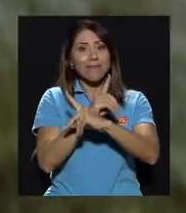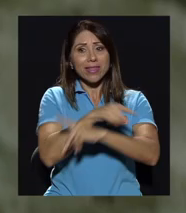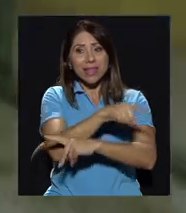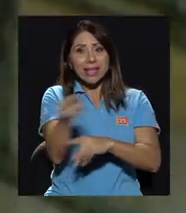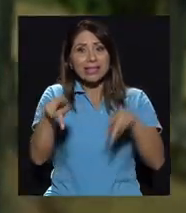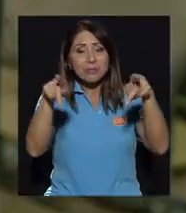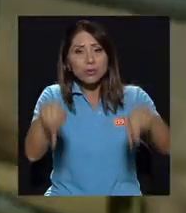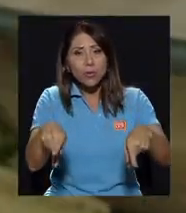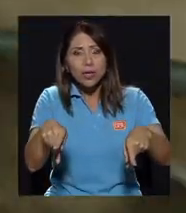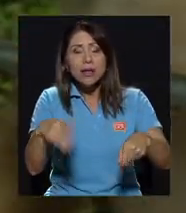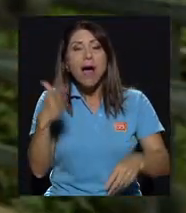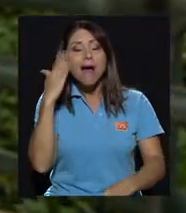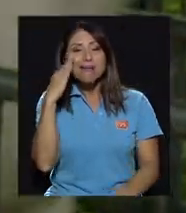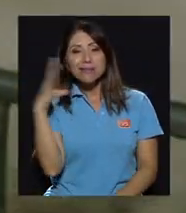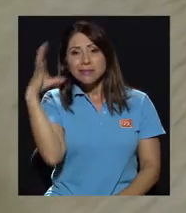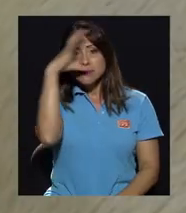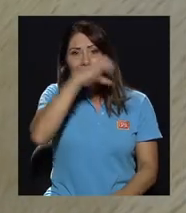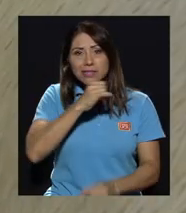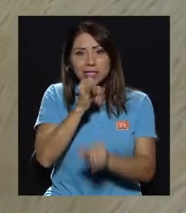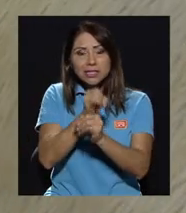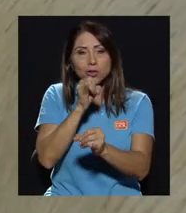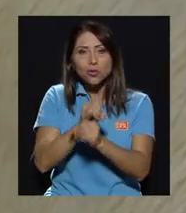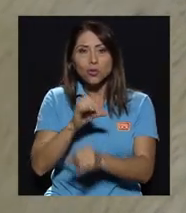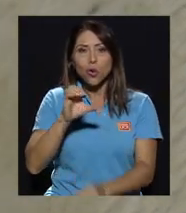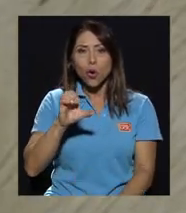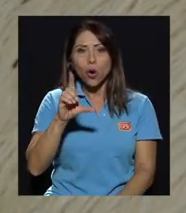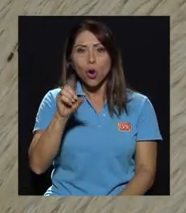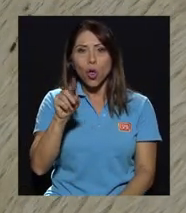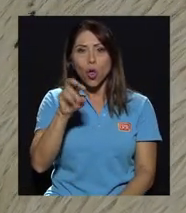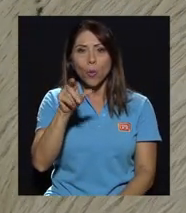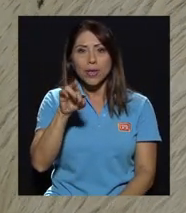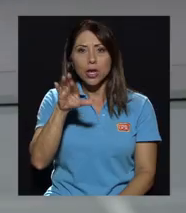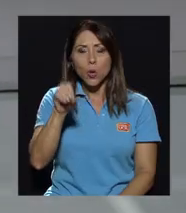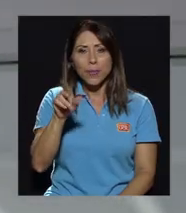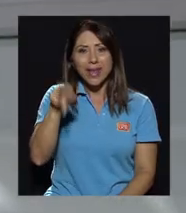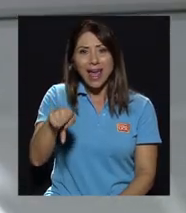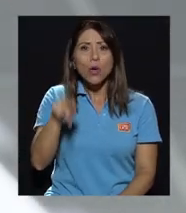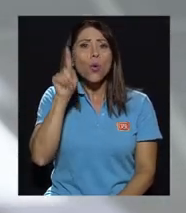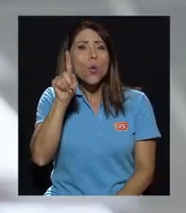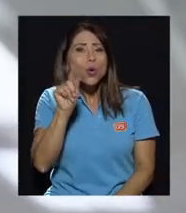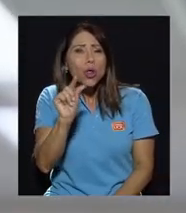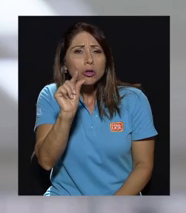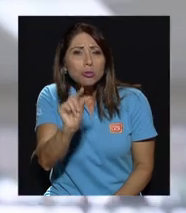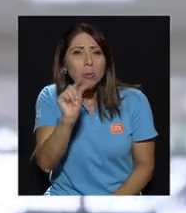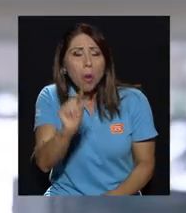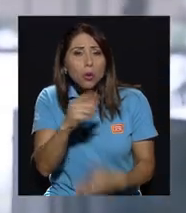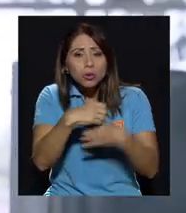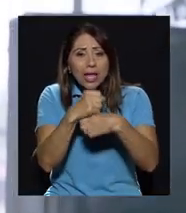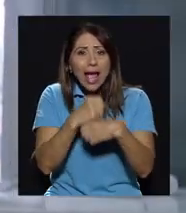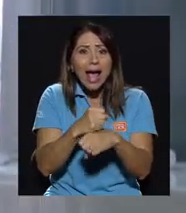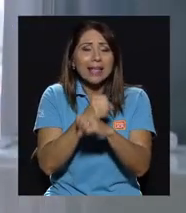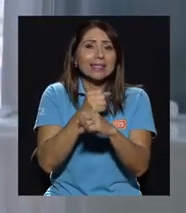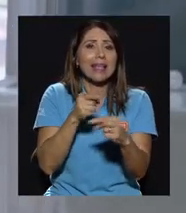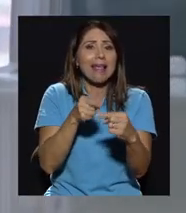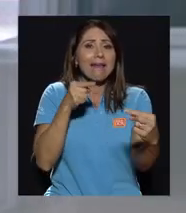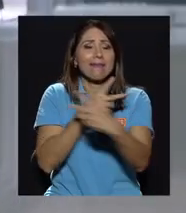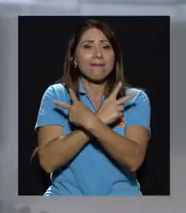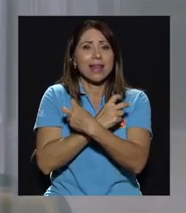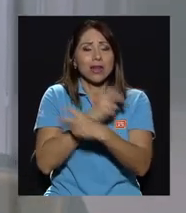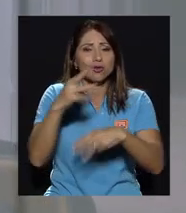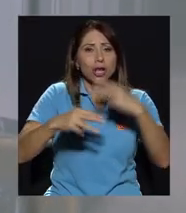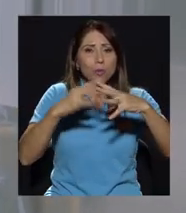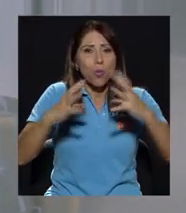y encontramos que el instituto clodomiro picado es uno de los pocos productores de venenos del mundo mientras que las compañías